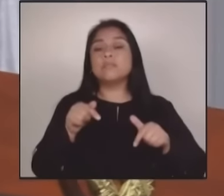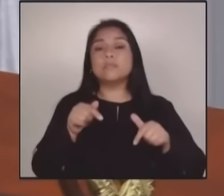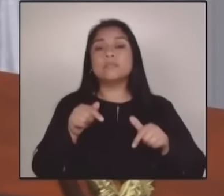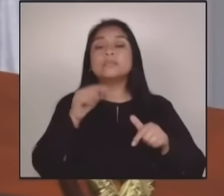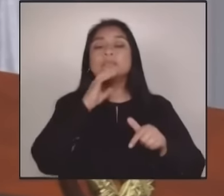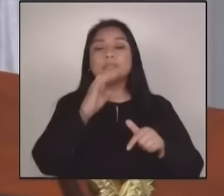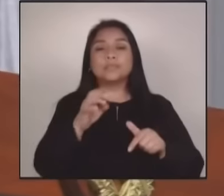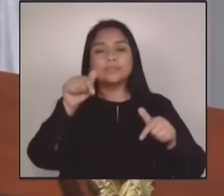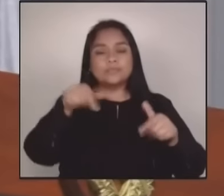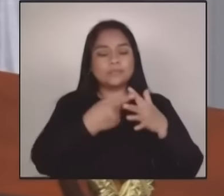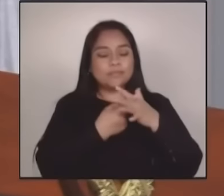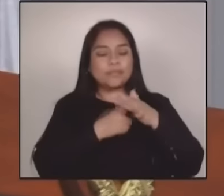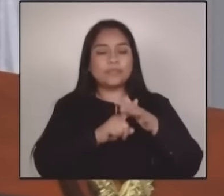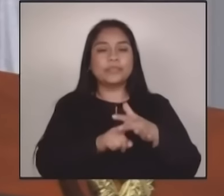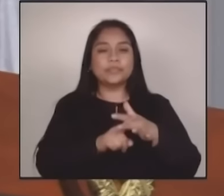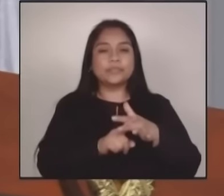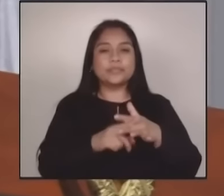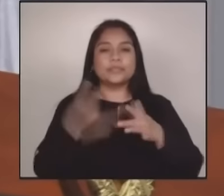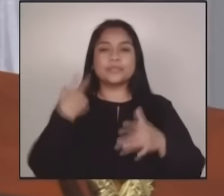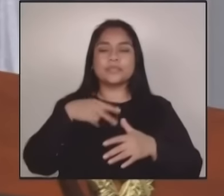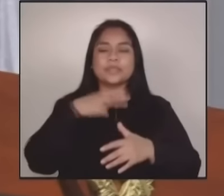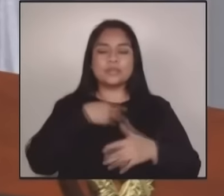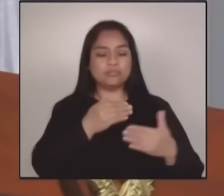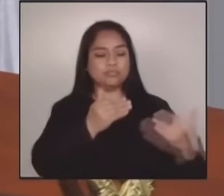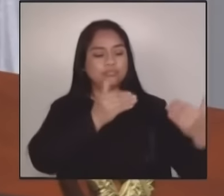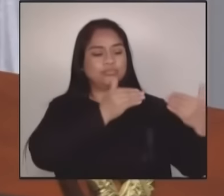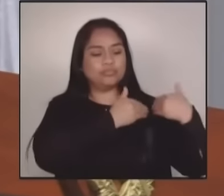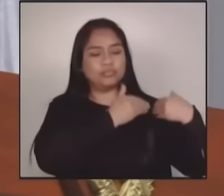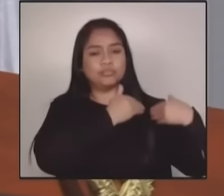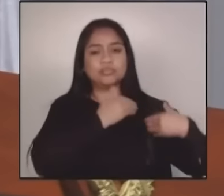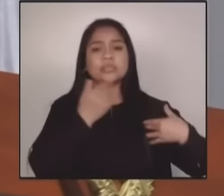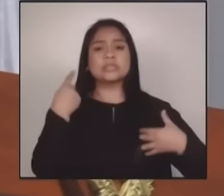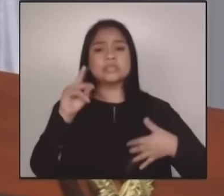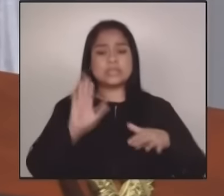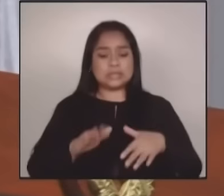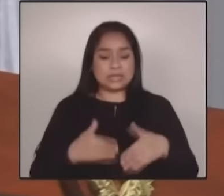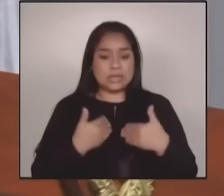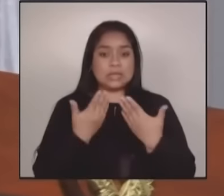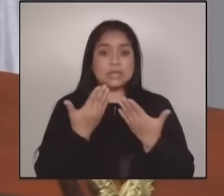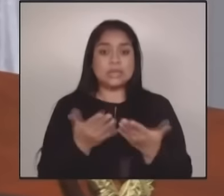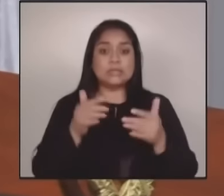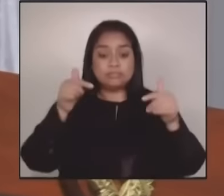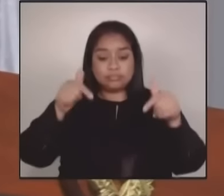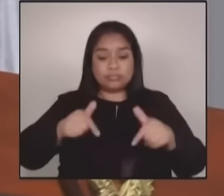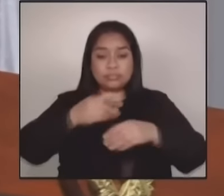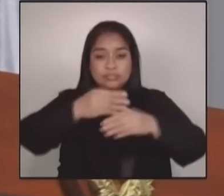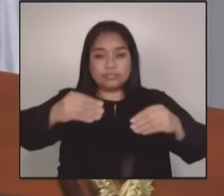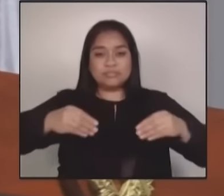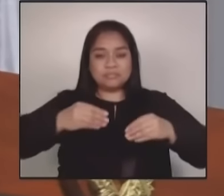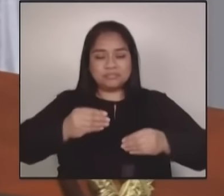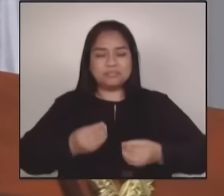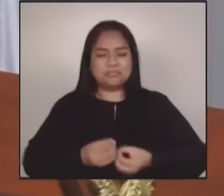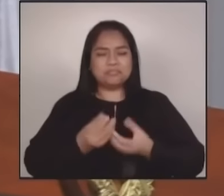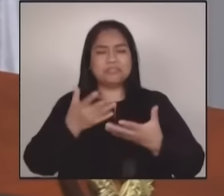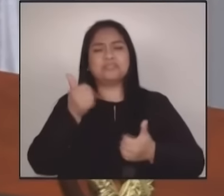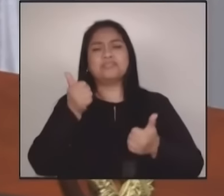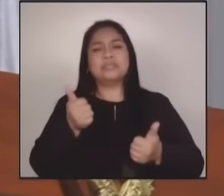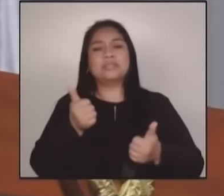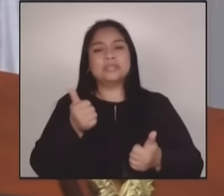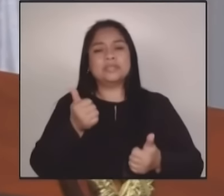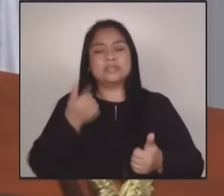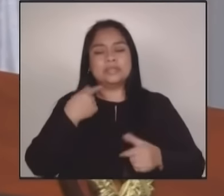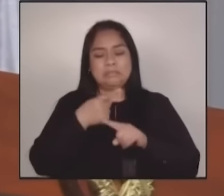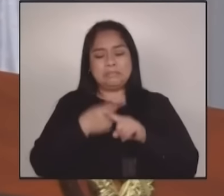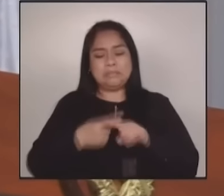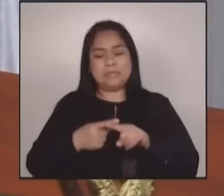Este es el inicio de nuestro compromiso de devolver a esta tierra generosa parte de